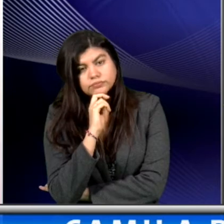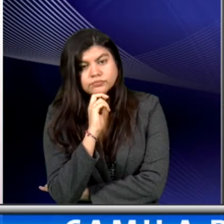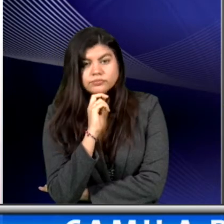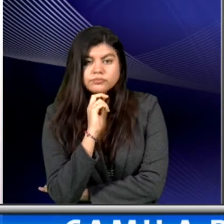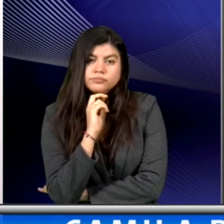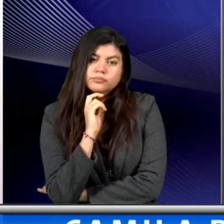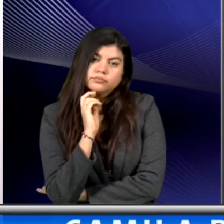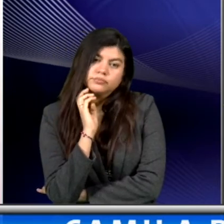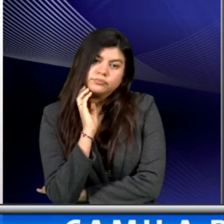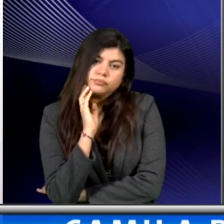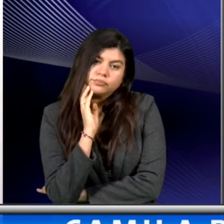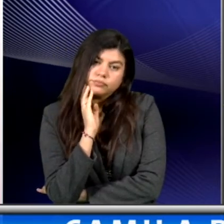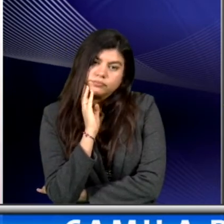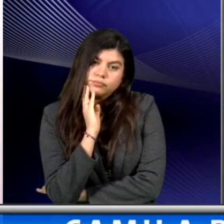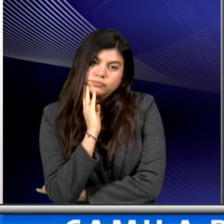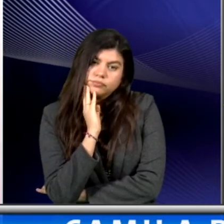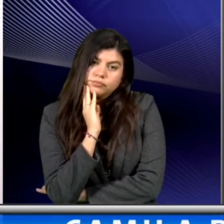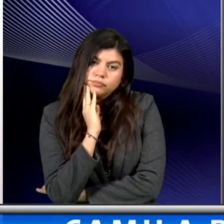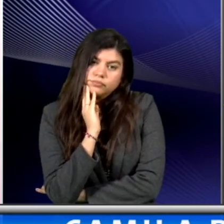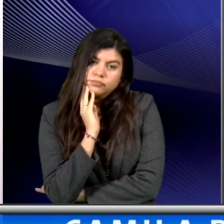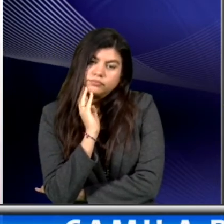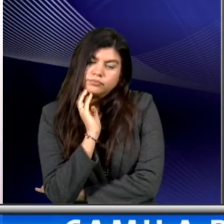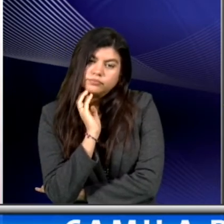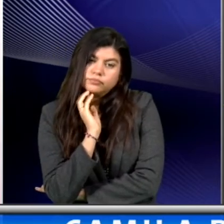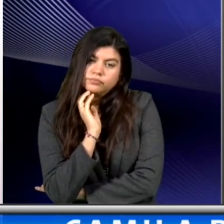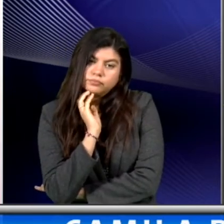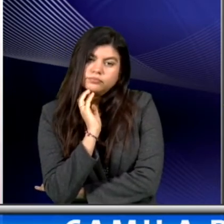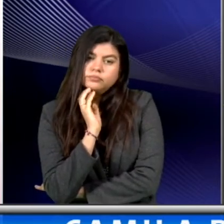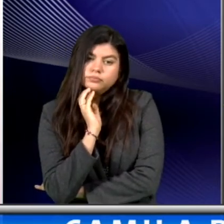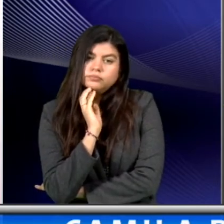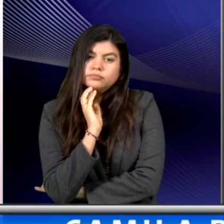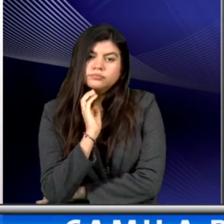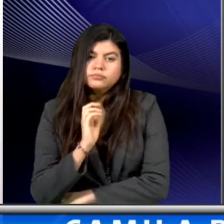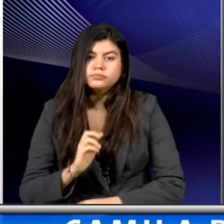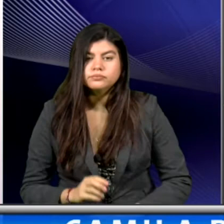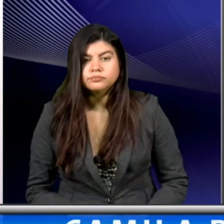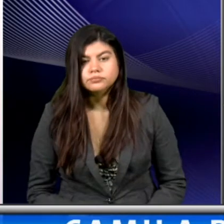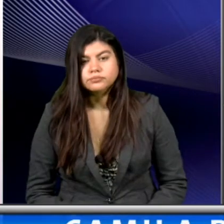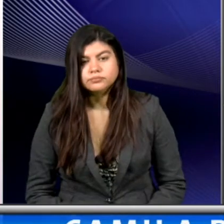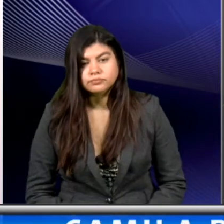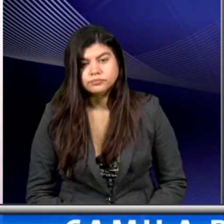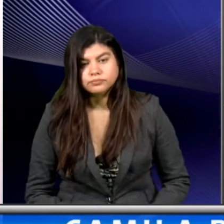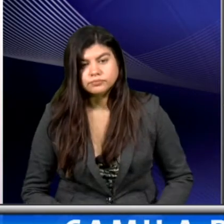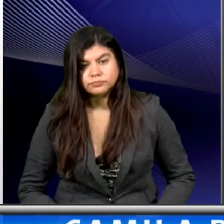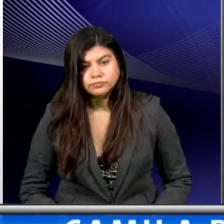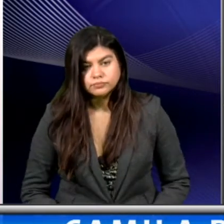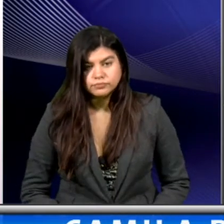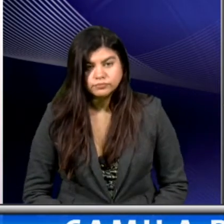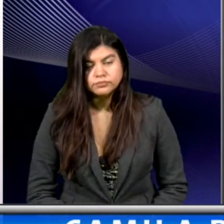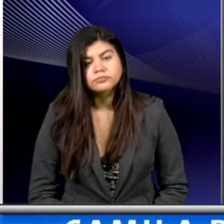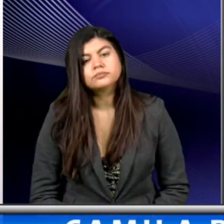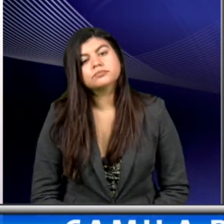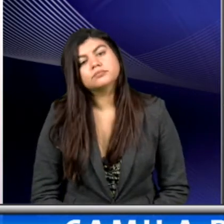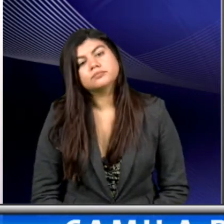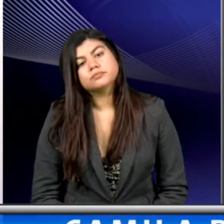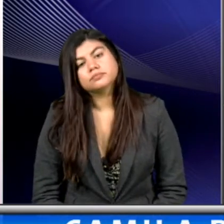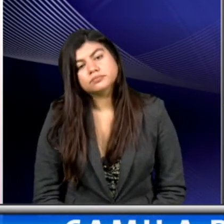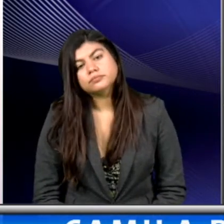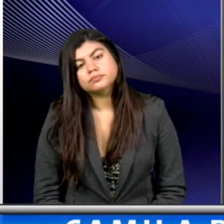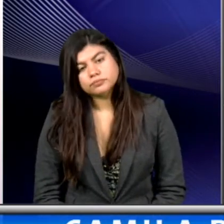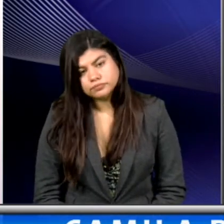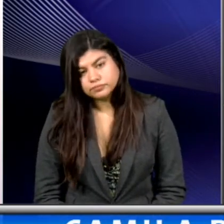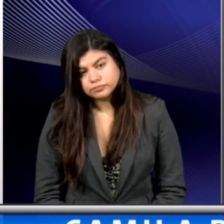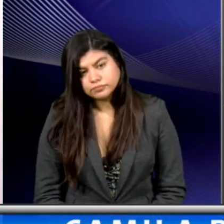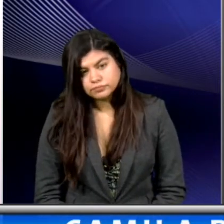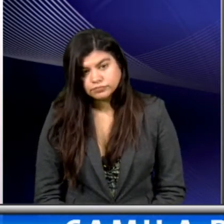actitudes o conductas delictuales en algunos casos, porque hay que tener presente que no todas las personas que consumen cometen delitos, pero sí muchas personas